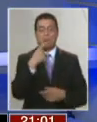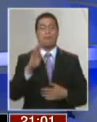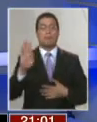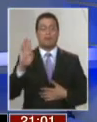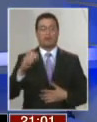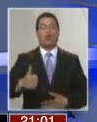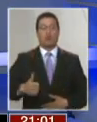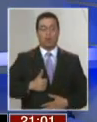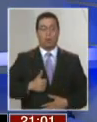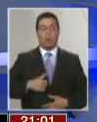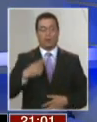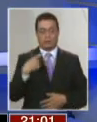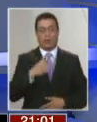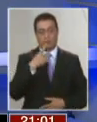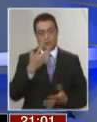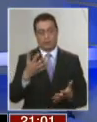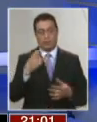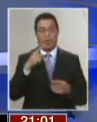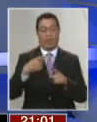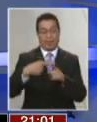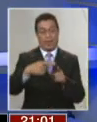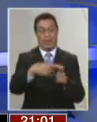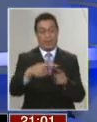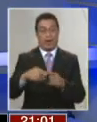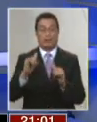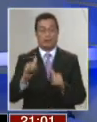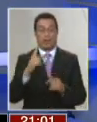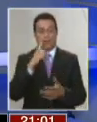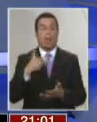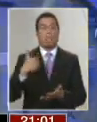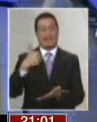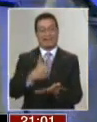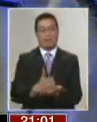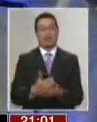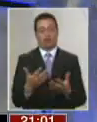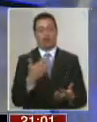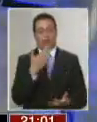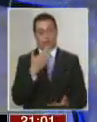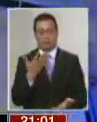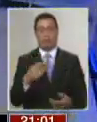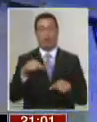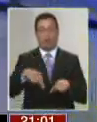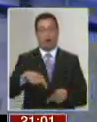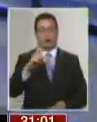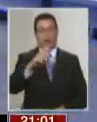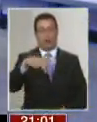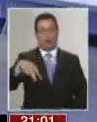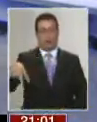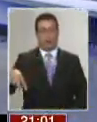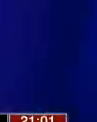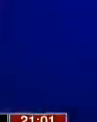cumplida al menos en términos de diversidad y participación hoy en CNN Prime